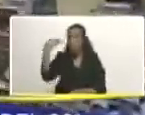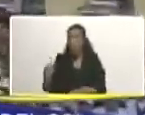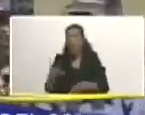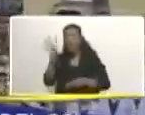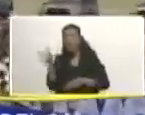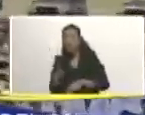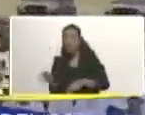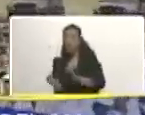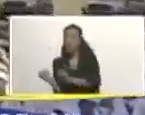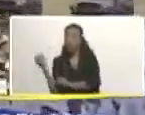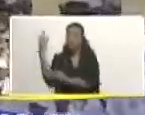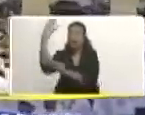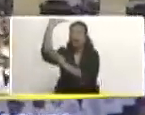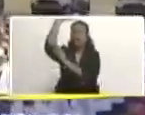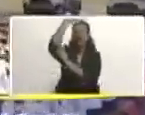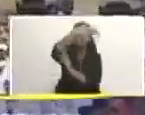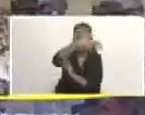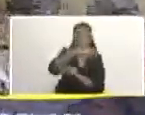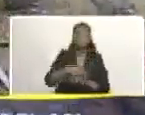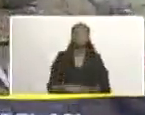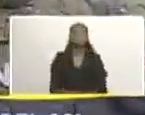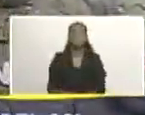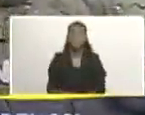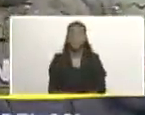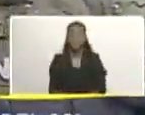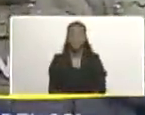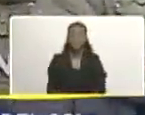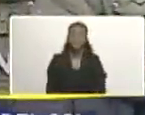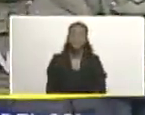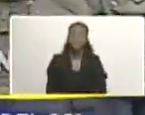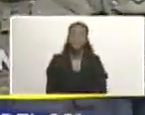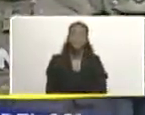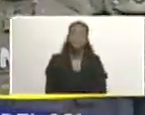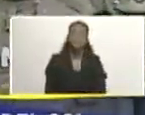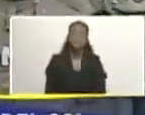sol de Venezuela nace por el Esequibo.